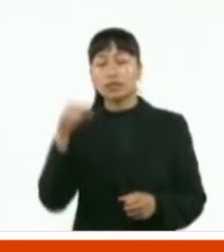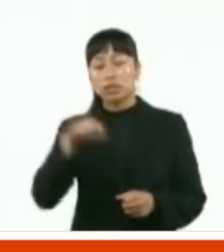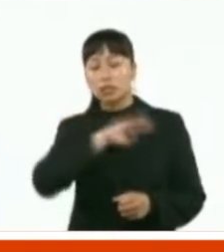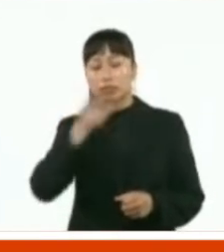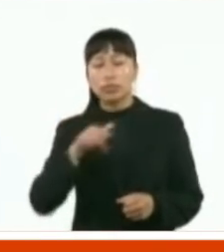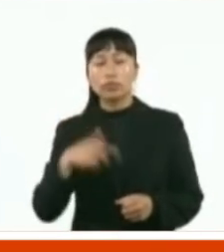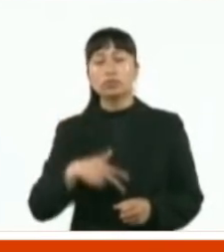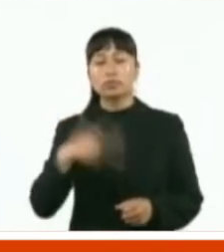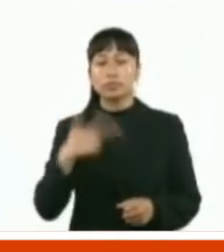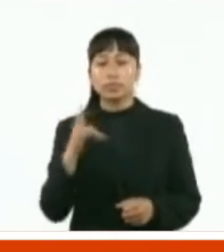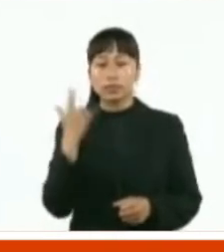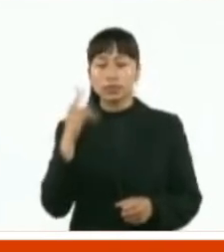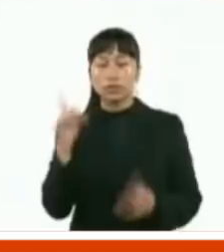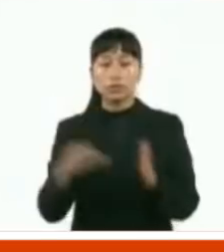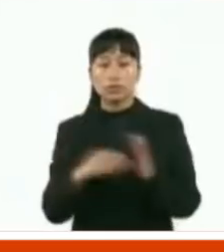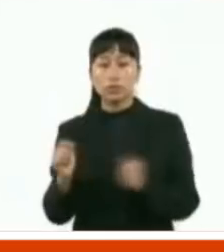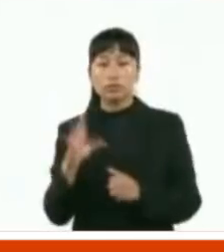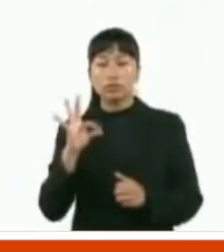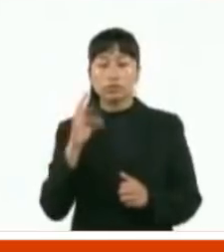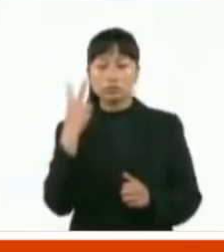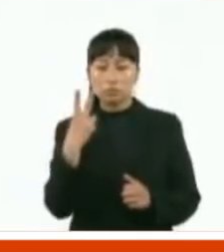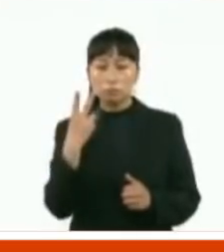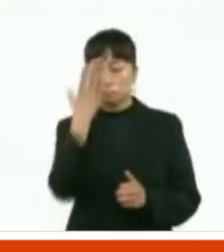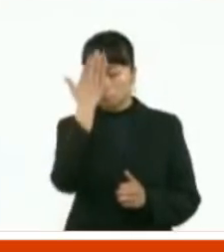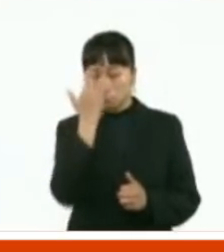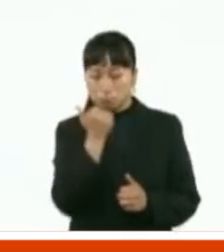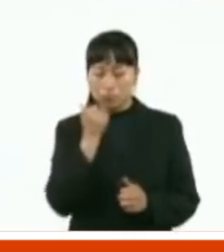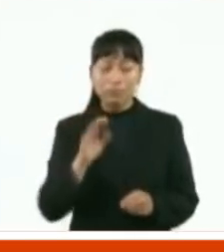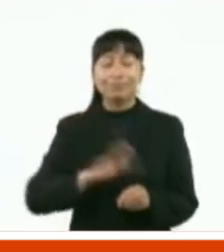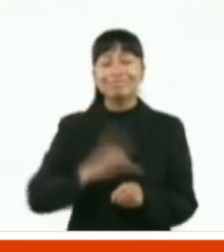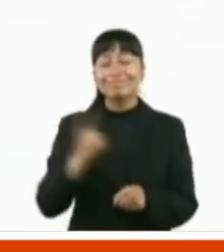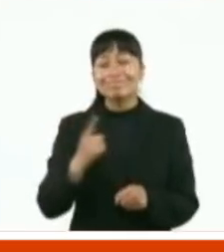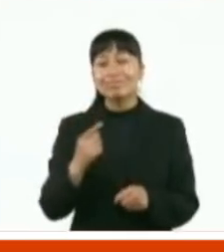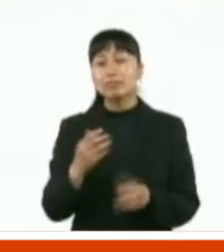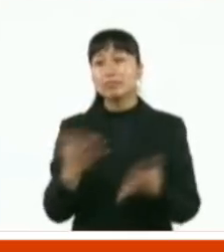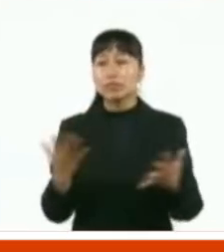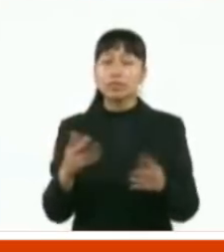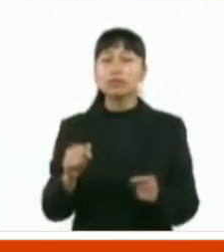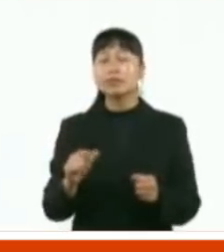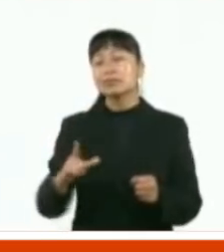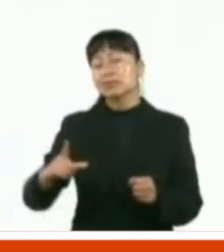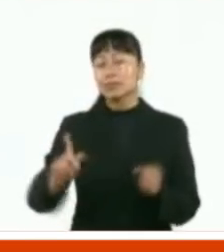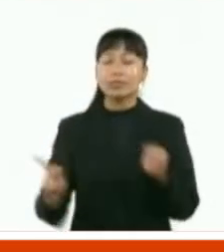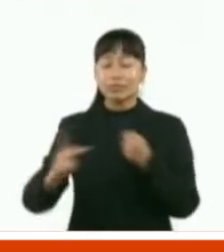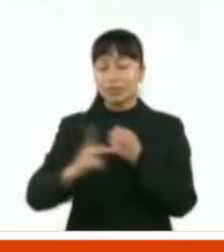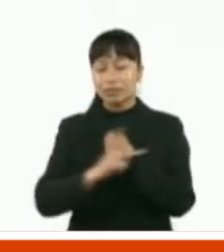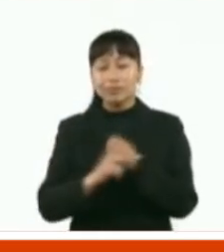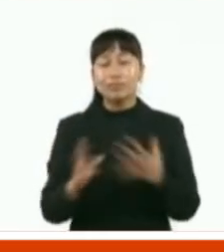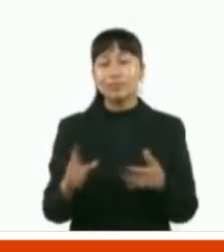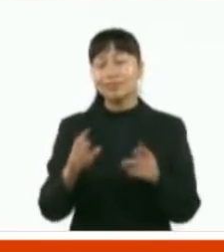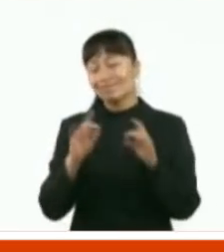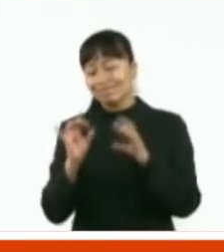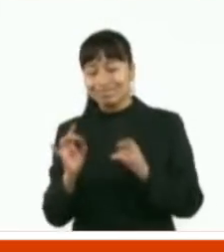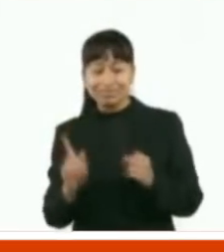julio de 1942. Triste ante el retroceso del cardenismo y sobre todo de la educación socialista